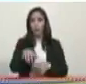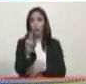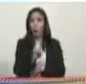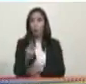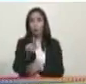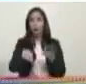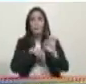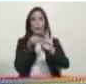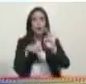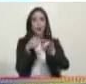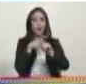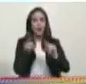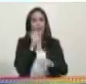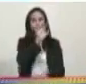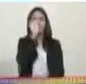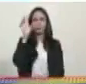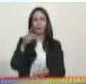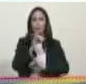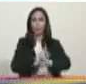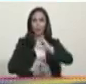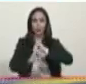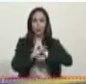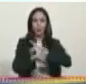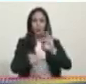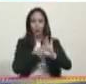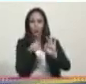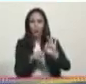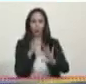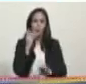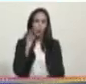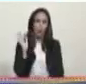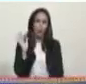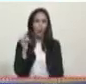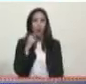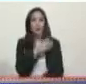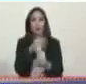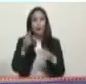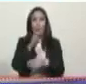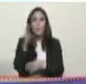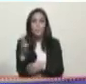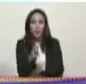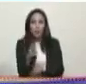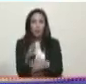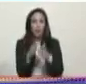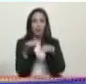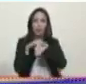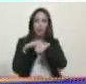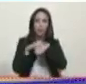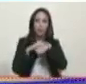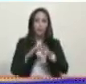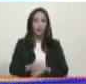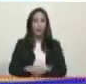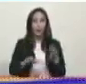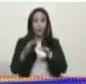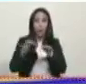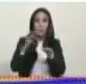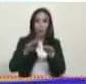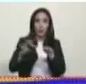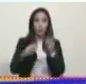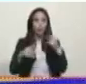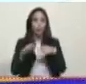moneda internacional para la comercialización a través del petro de todo lo que se produzca en la industria automotriz